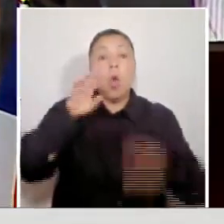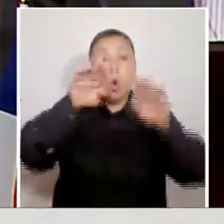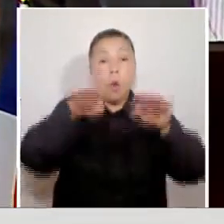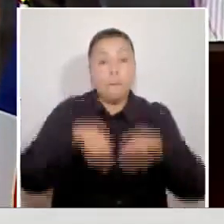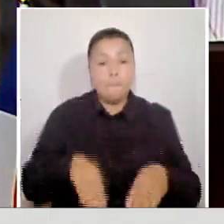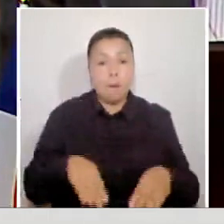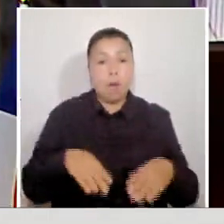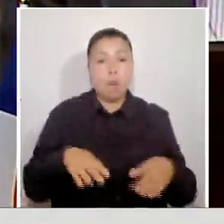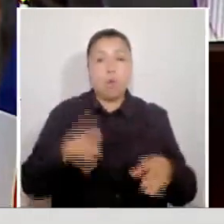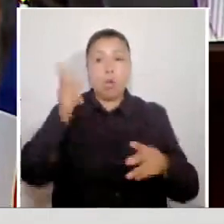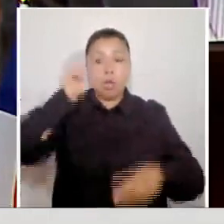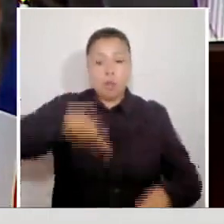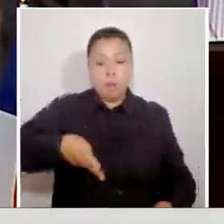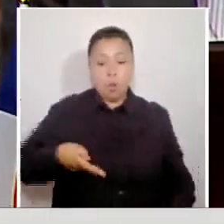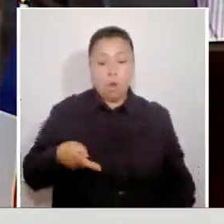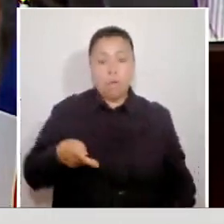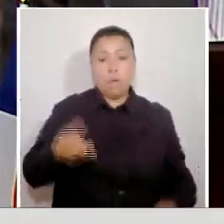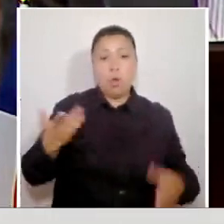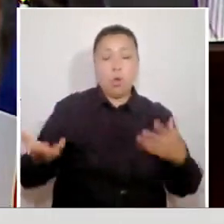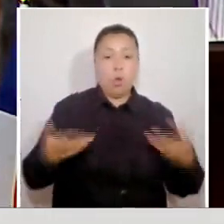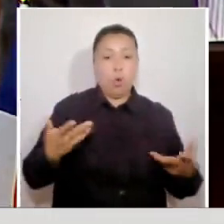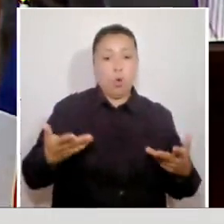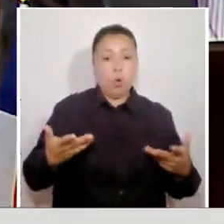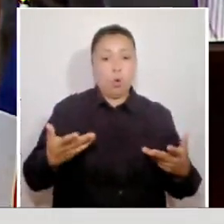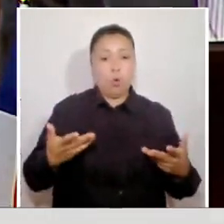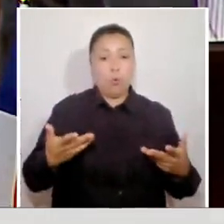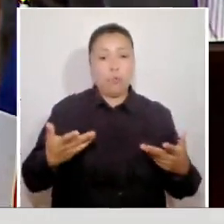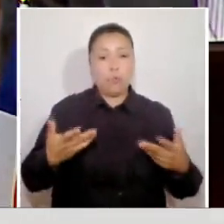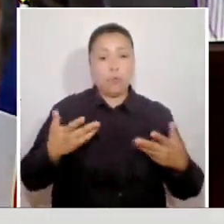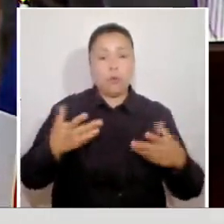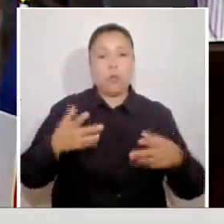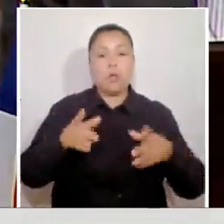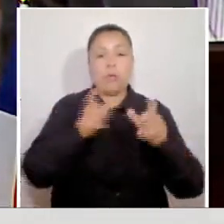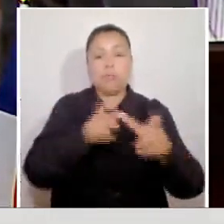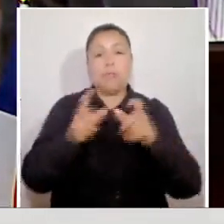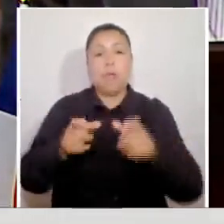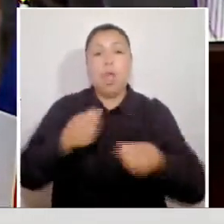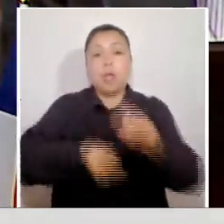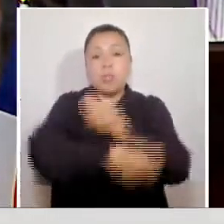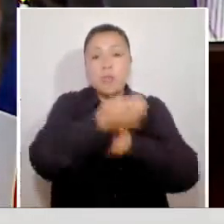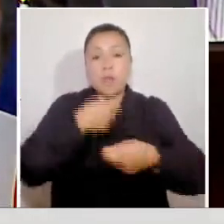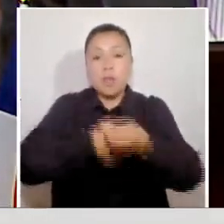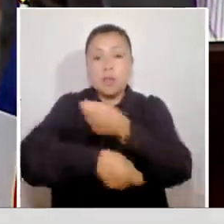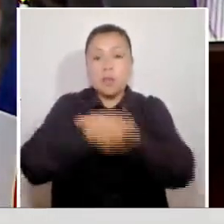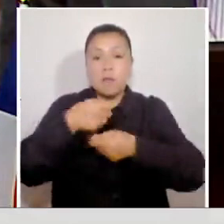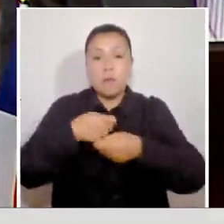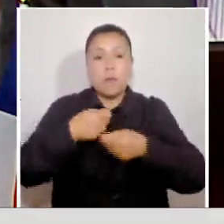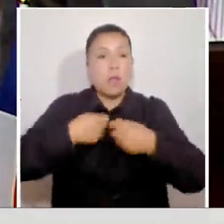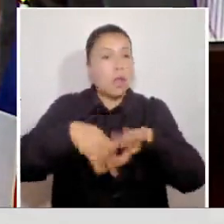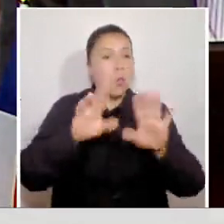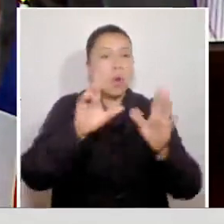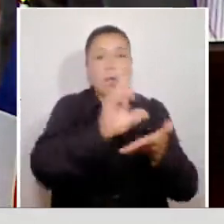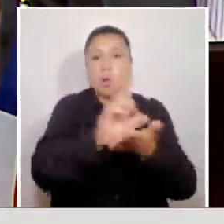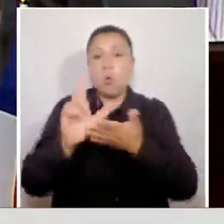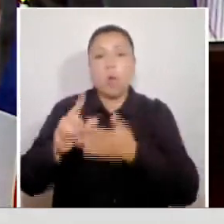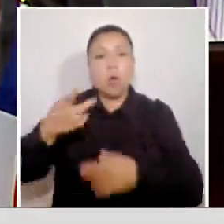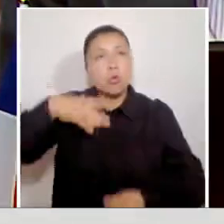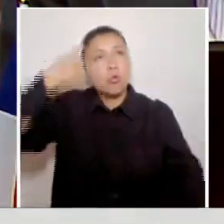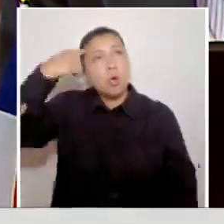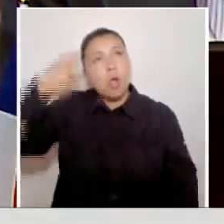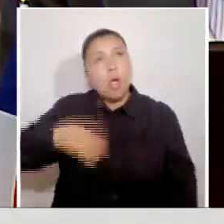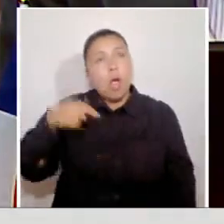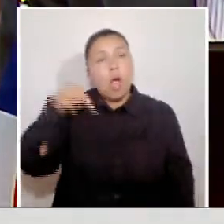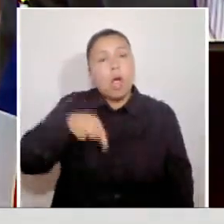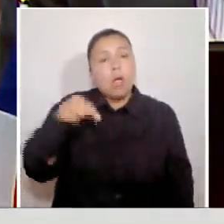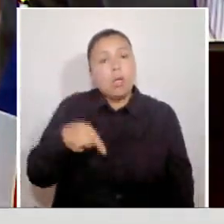prohibidos que supuestamente están sujetos a una fiscalización se están vendiendo en todas partes entonces Hemos llegado a la convicción que aquí estamos